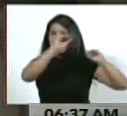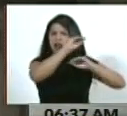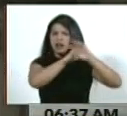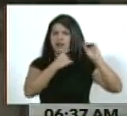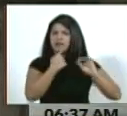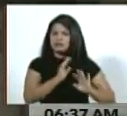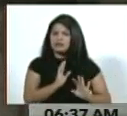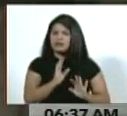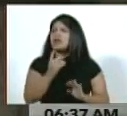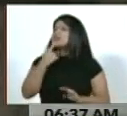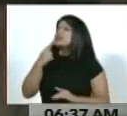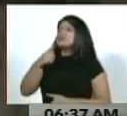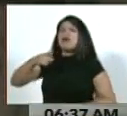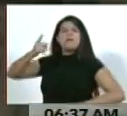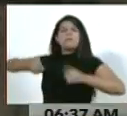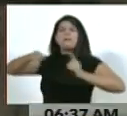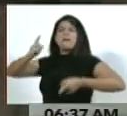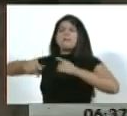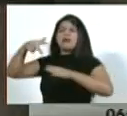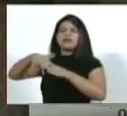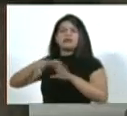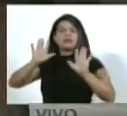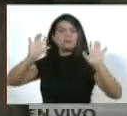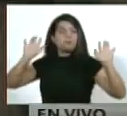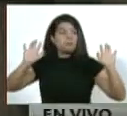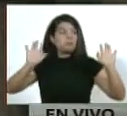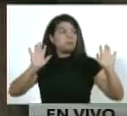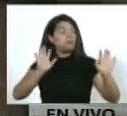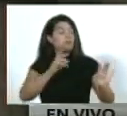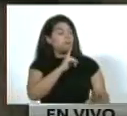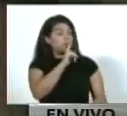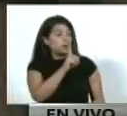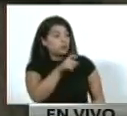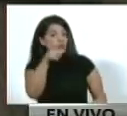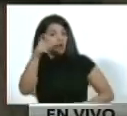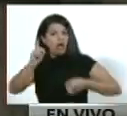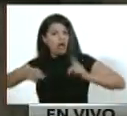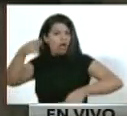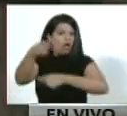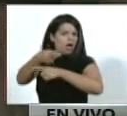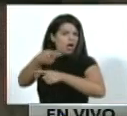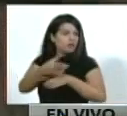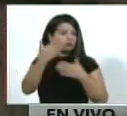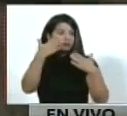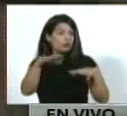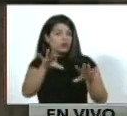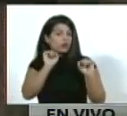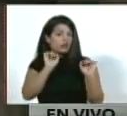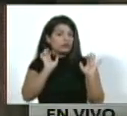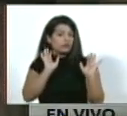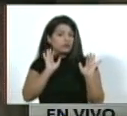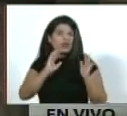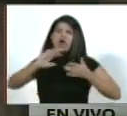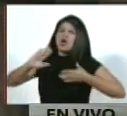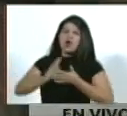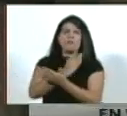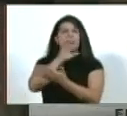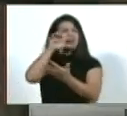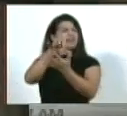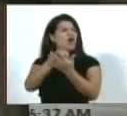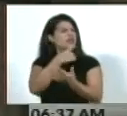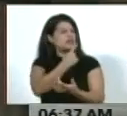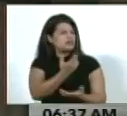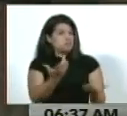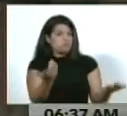de dictadura. Bueno, no sé qué clase de dictadura. Y no sé qué golpe de Estado hay, porque están